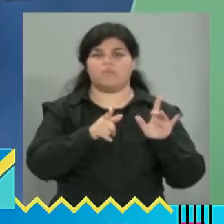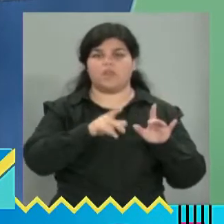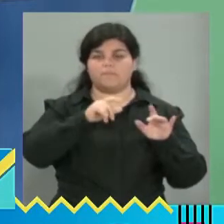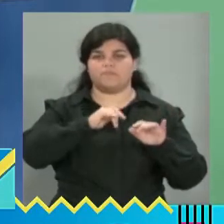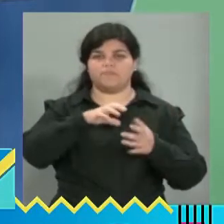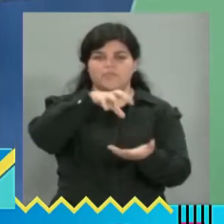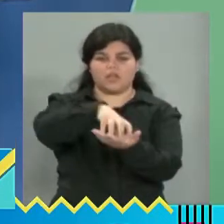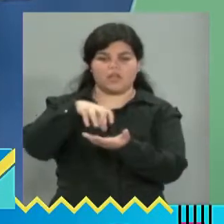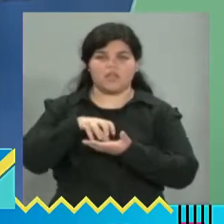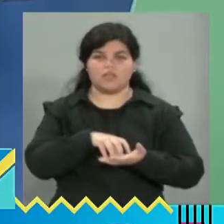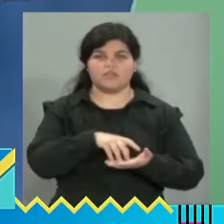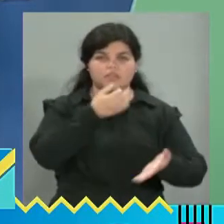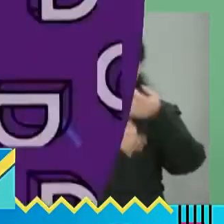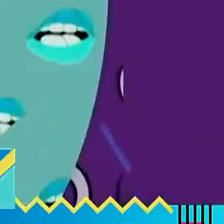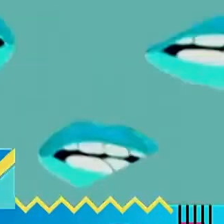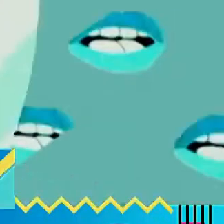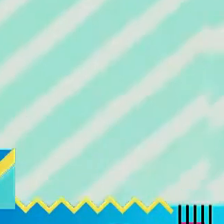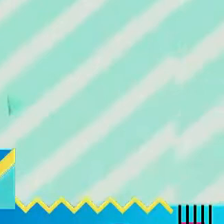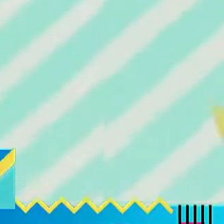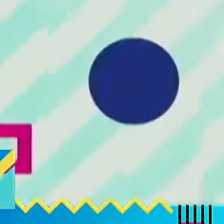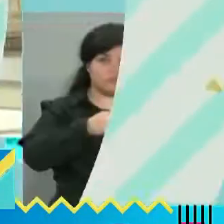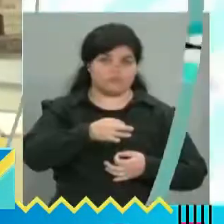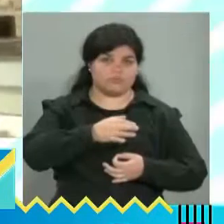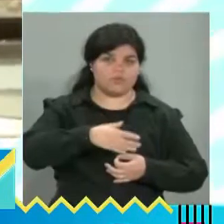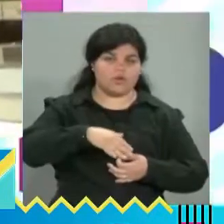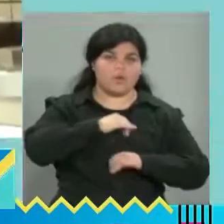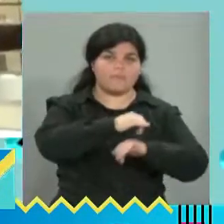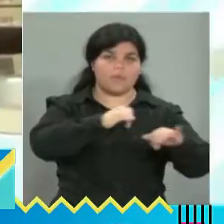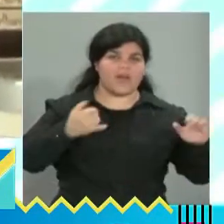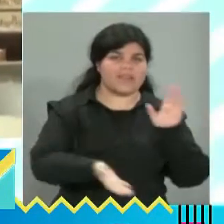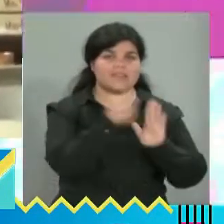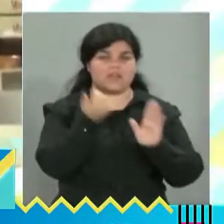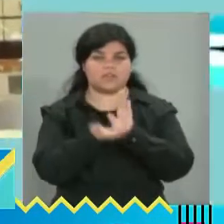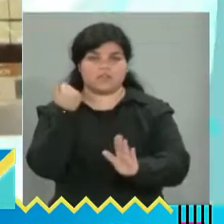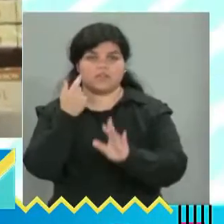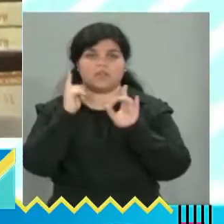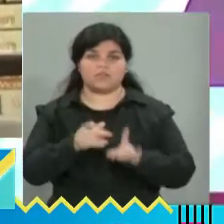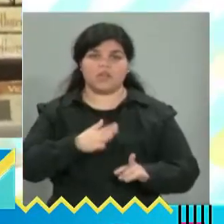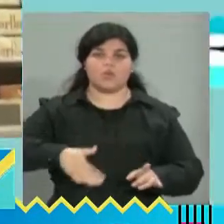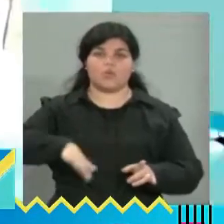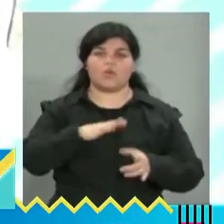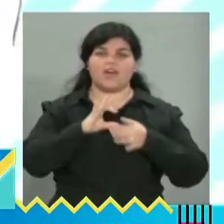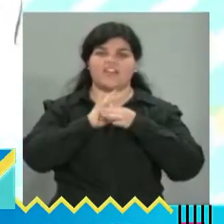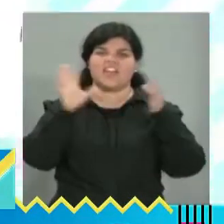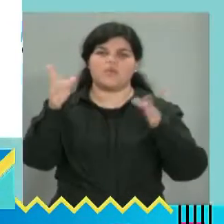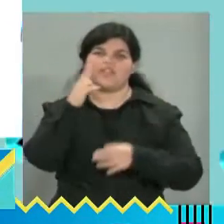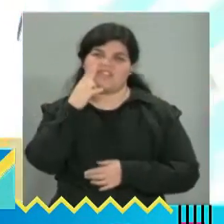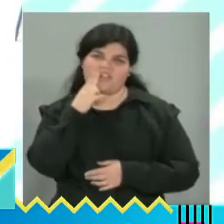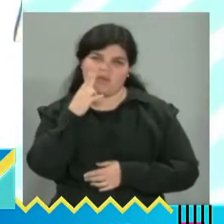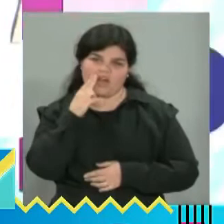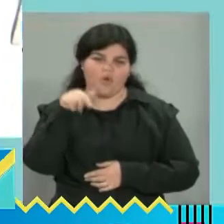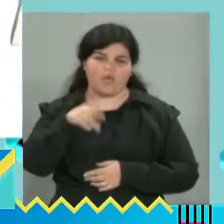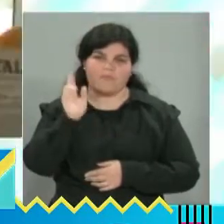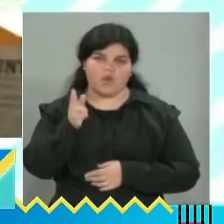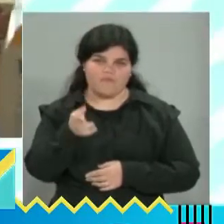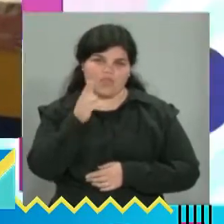ido mejorando y sobre todo lo que hace a los espacios libres de humo de tabaco, que han sido de gran utilidad para ir disminuyendo por lo menos la cantidad